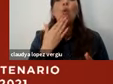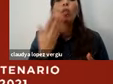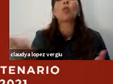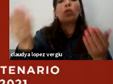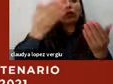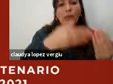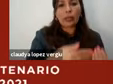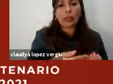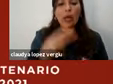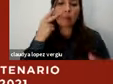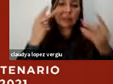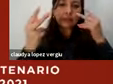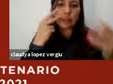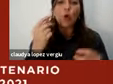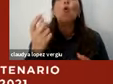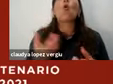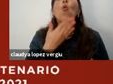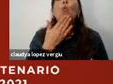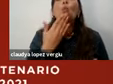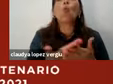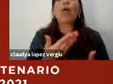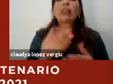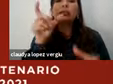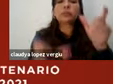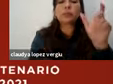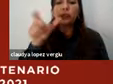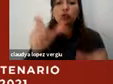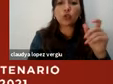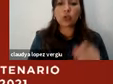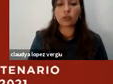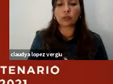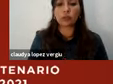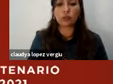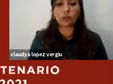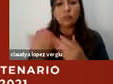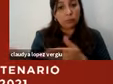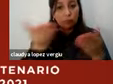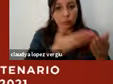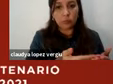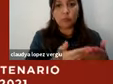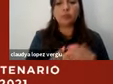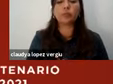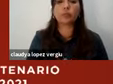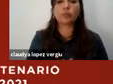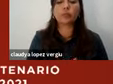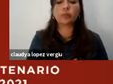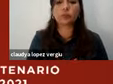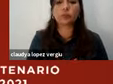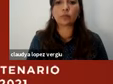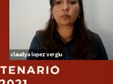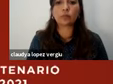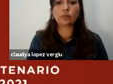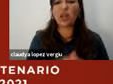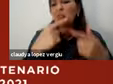momento, cuántas personas van a asistir en el bosque para ya poder recibir a los visitantes de